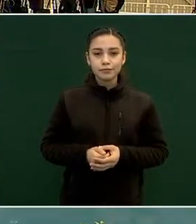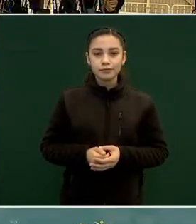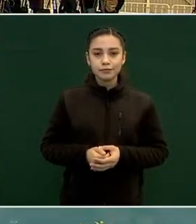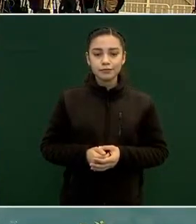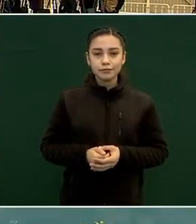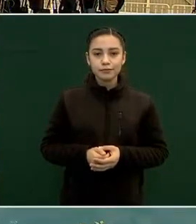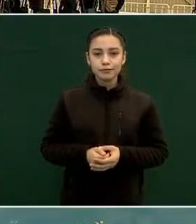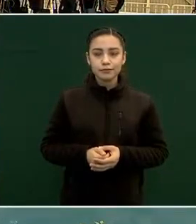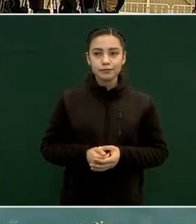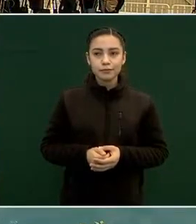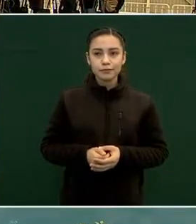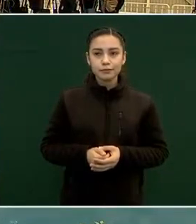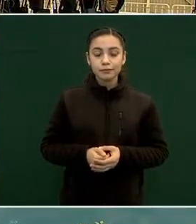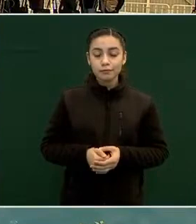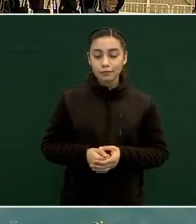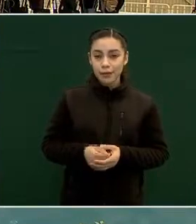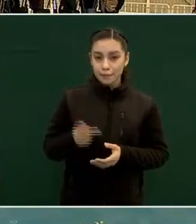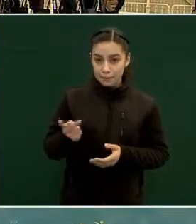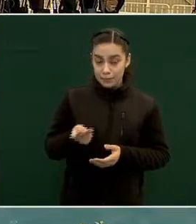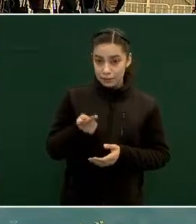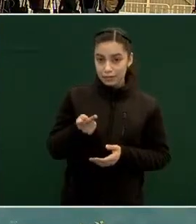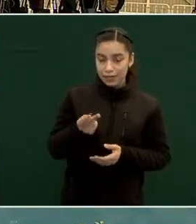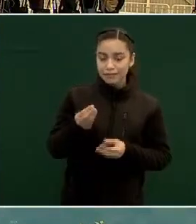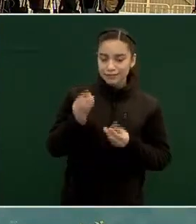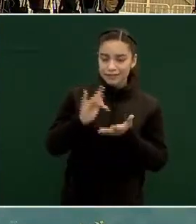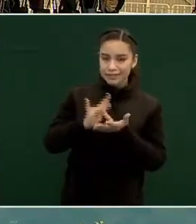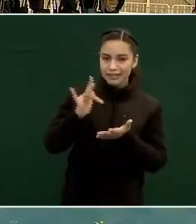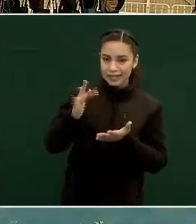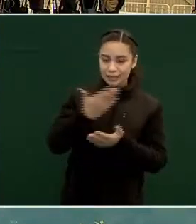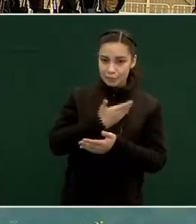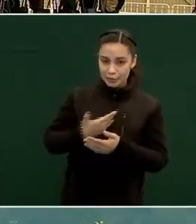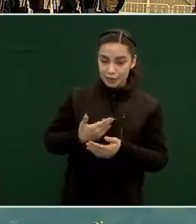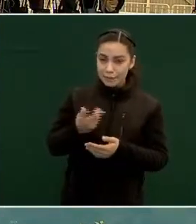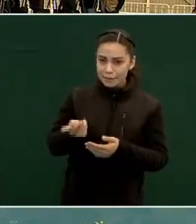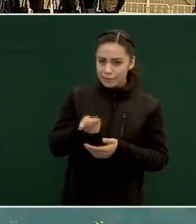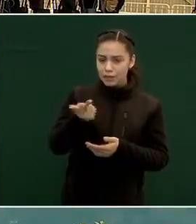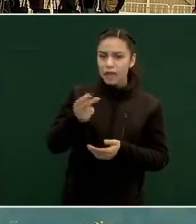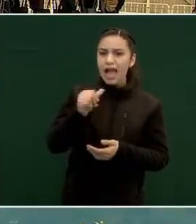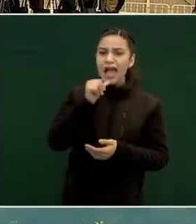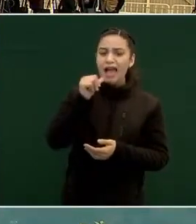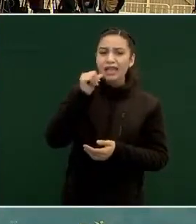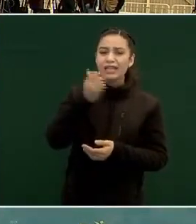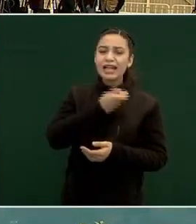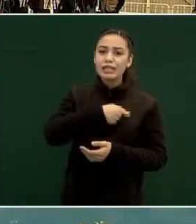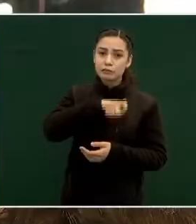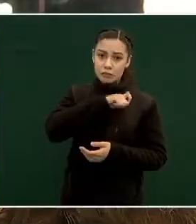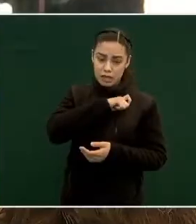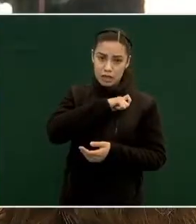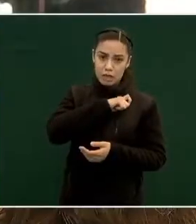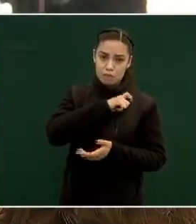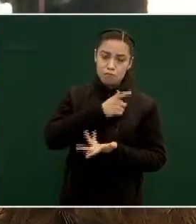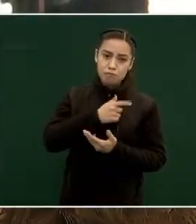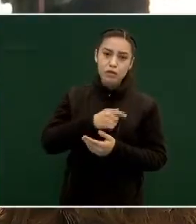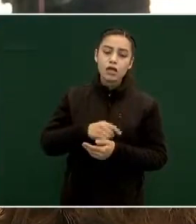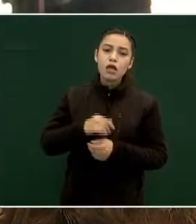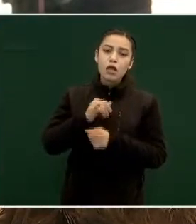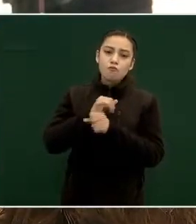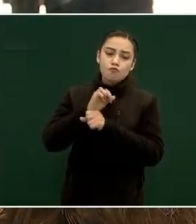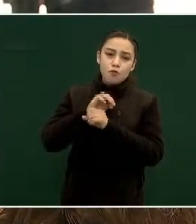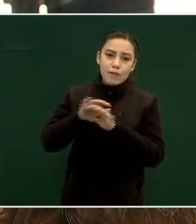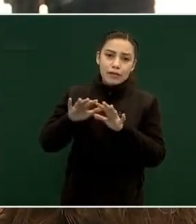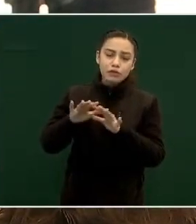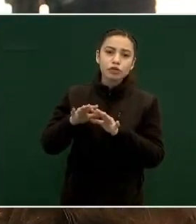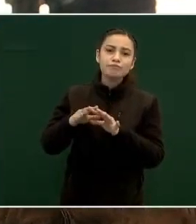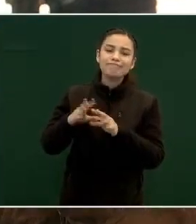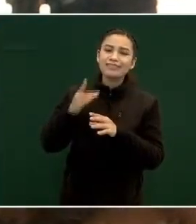Luego tú. Gracias, presidente. Buenos días. Preguntarle, ayer España emitió un comunicado en el que rechaza las declaraciones que